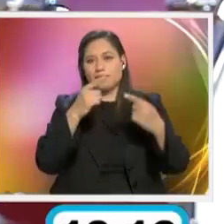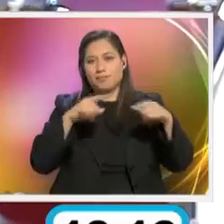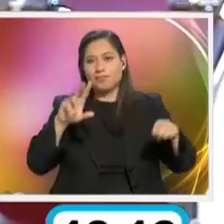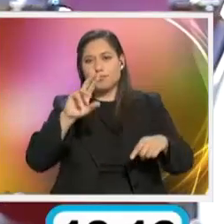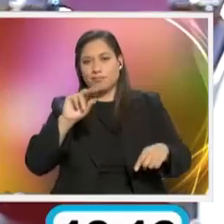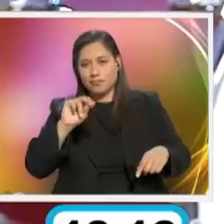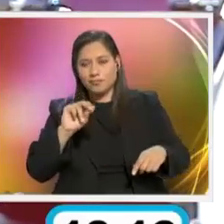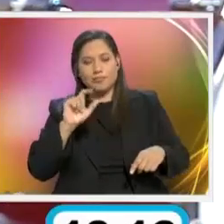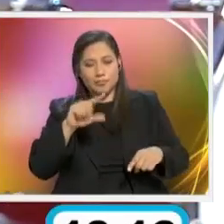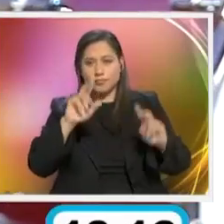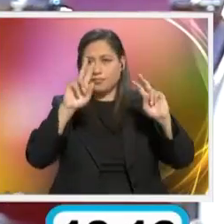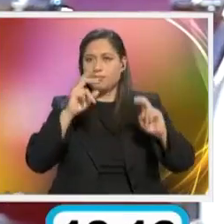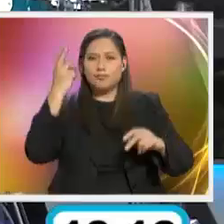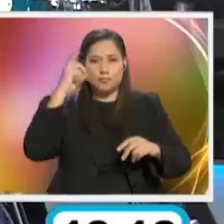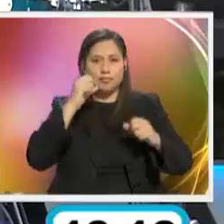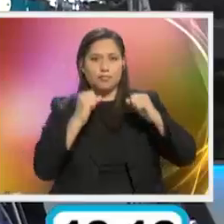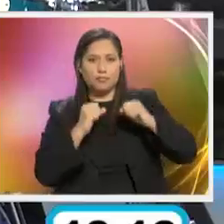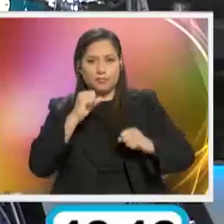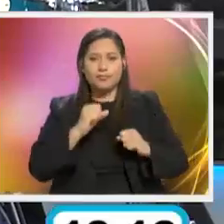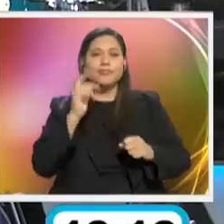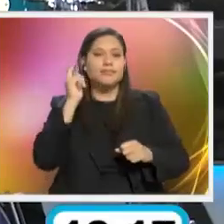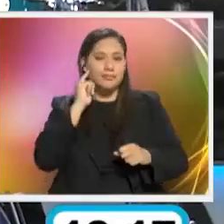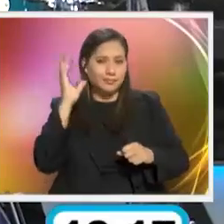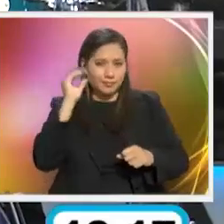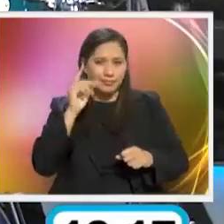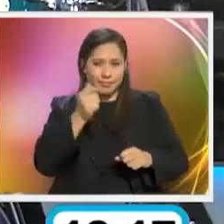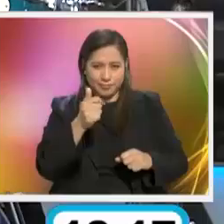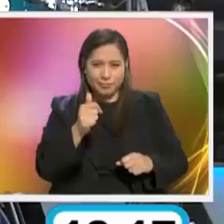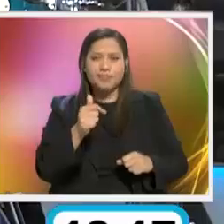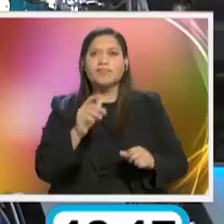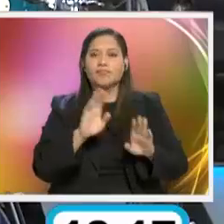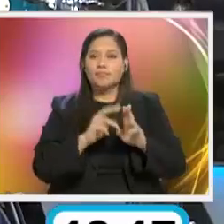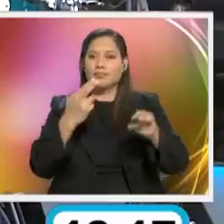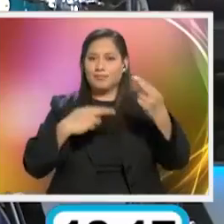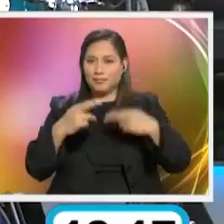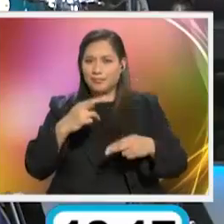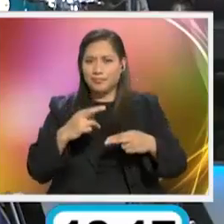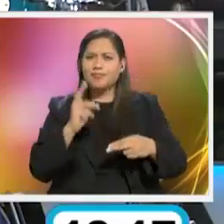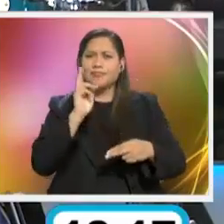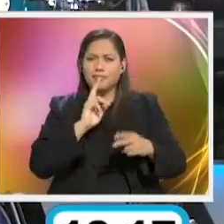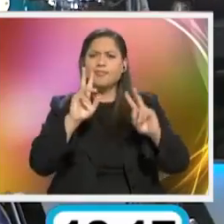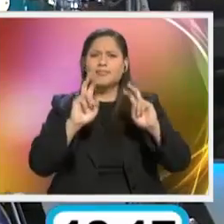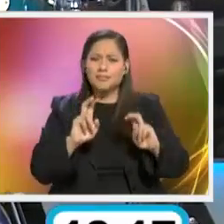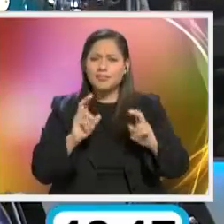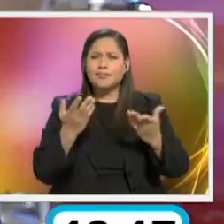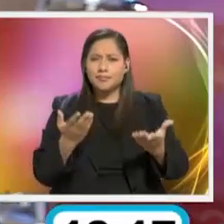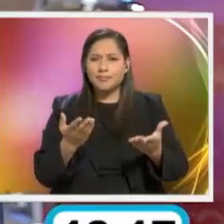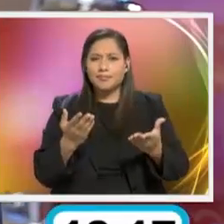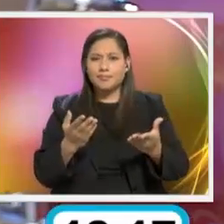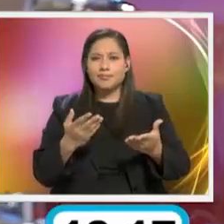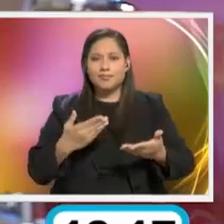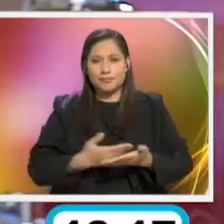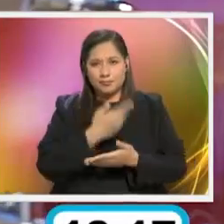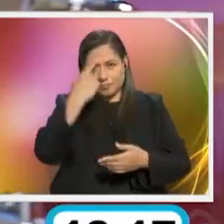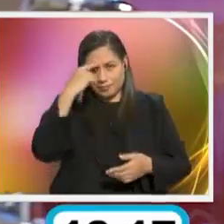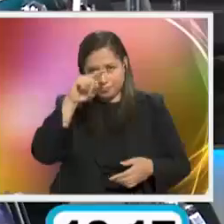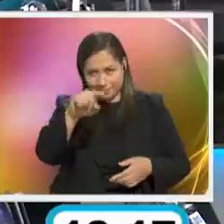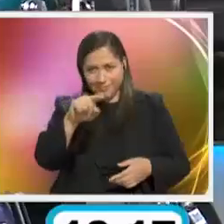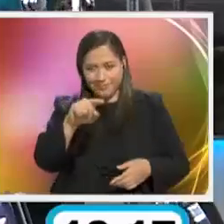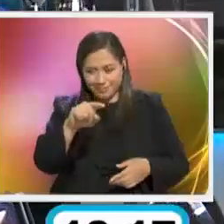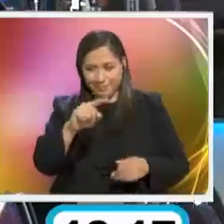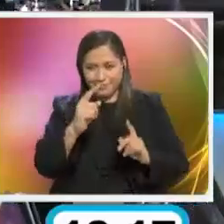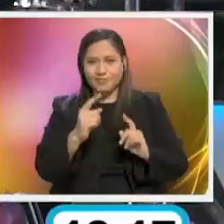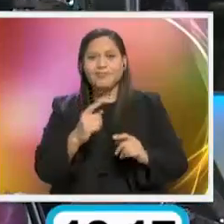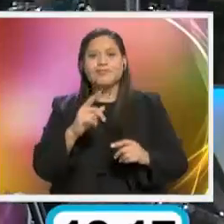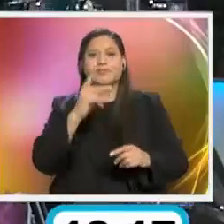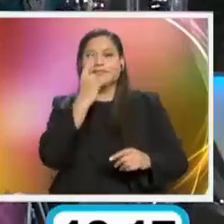lo que es también el duranguense. Pues entonces vamos a escuchar un poco de este retro. ¿Qué temas vamos a oír? Se llama He nacido para ti. Bueno, se ha nacido